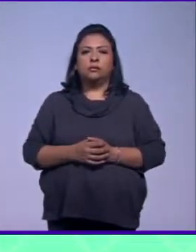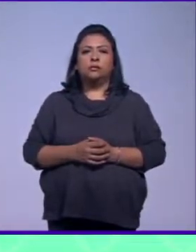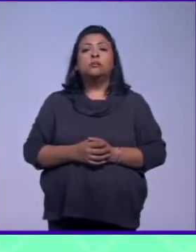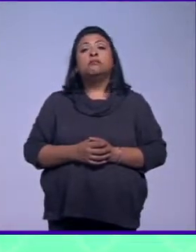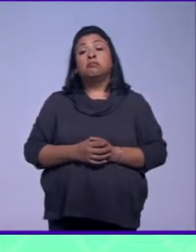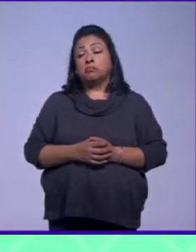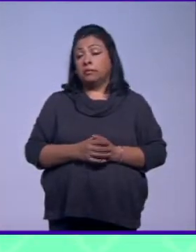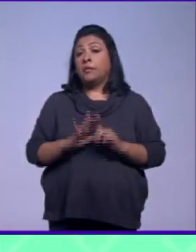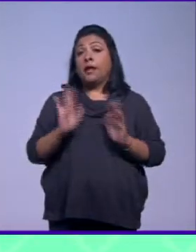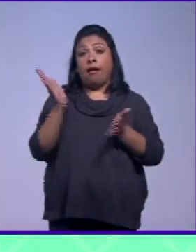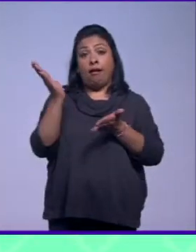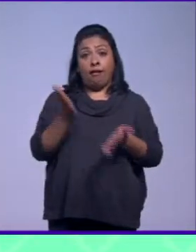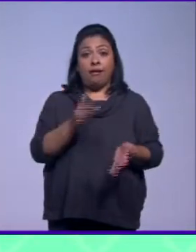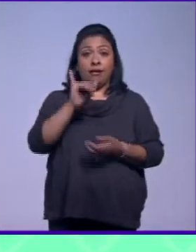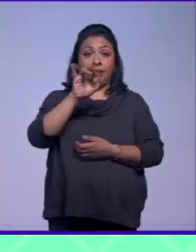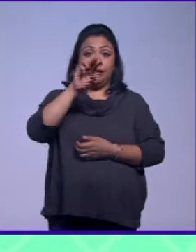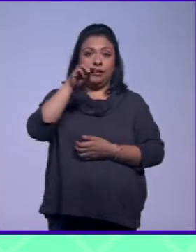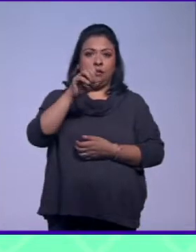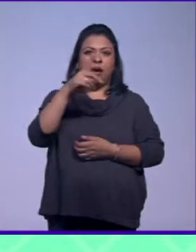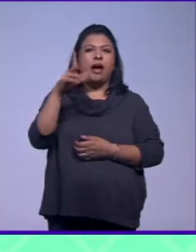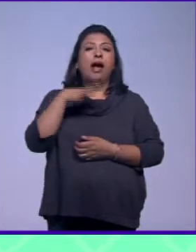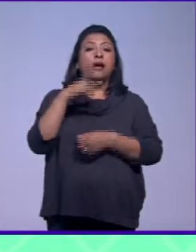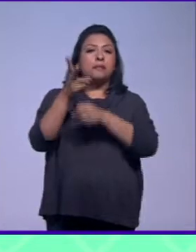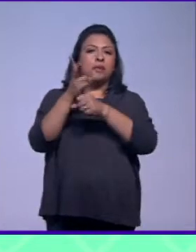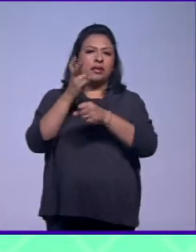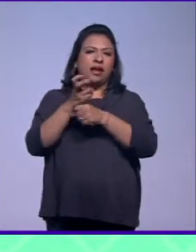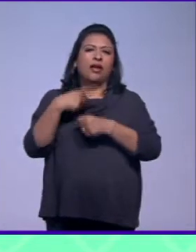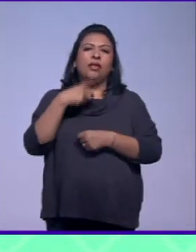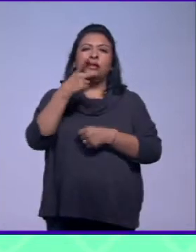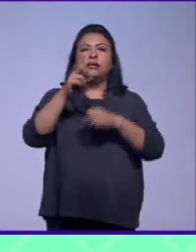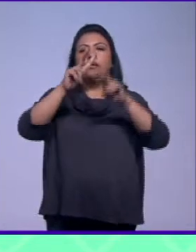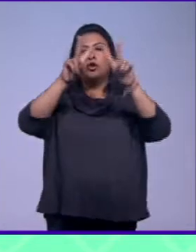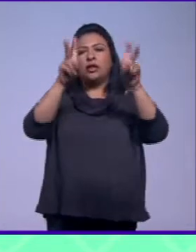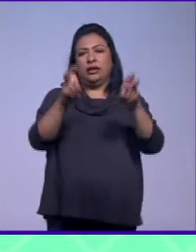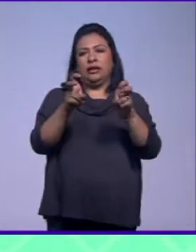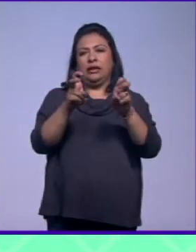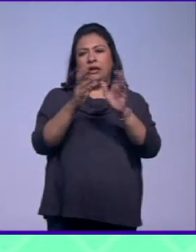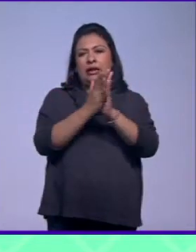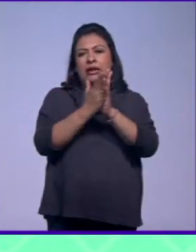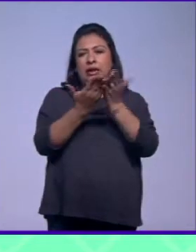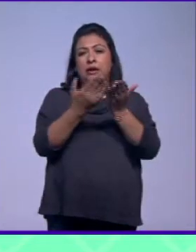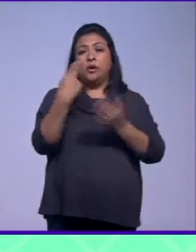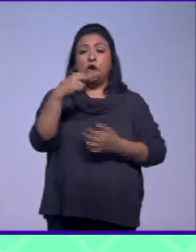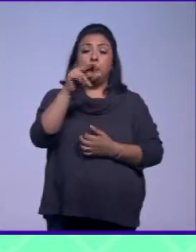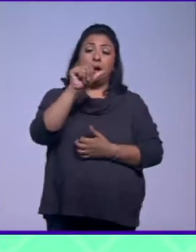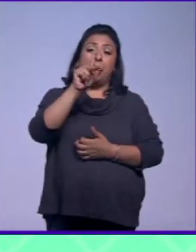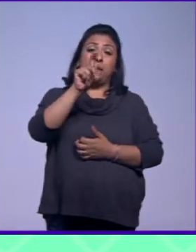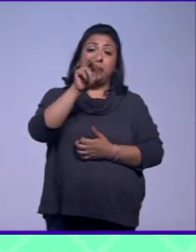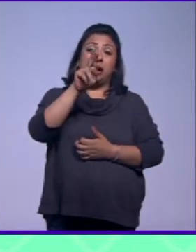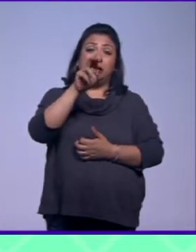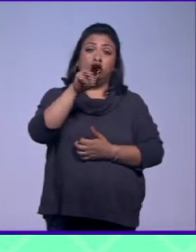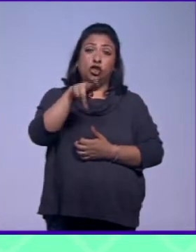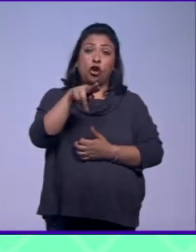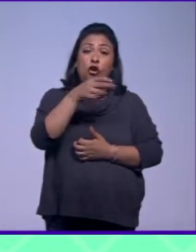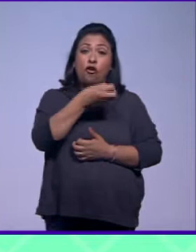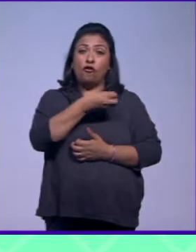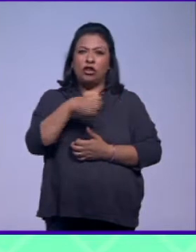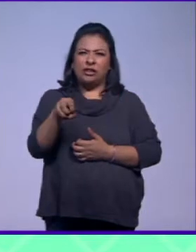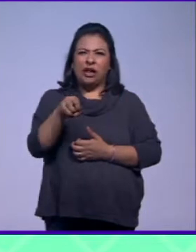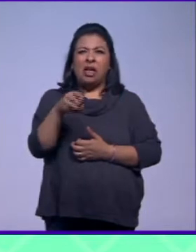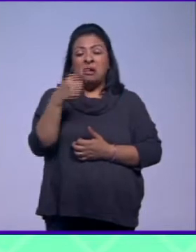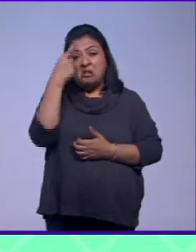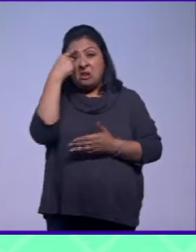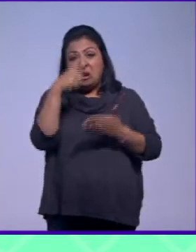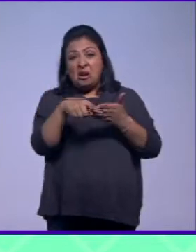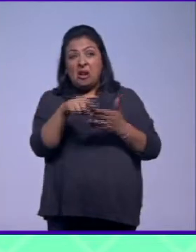bien ya está aquí' irma gallo con su invitado que mencionábamos rafael en torno a un libro que se llama aparición forzada supongan que un